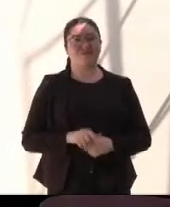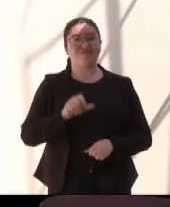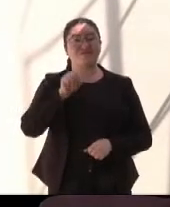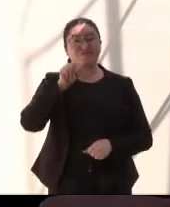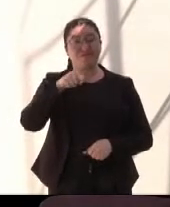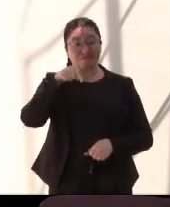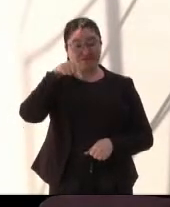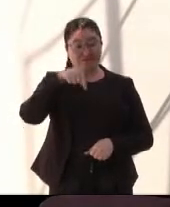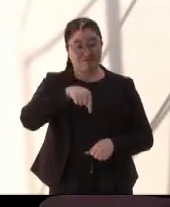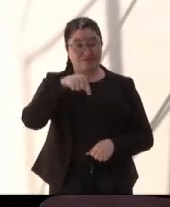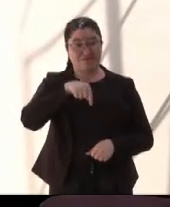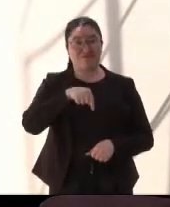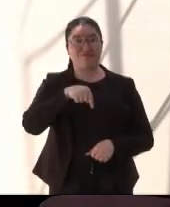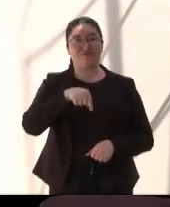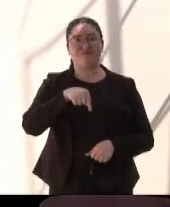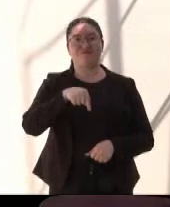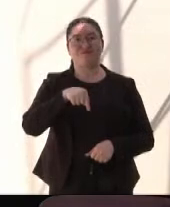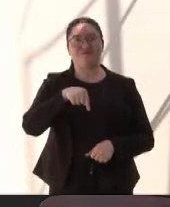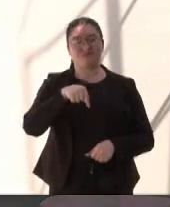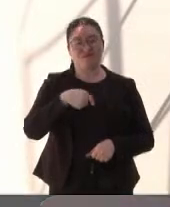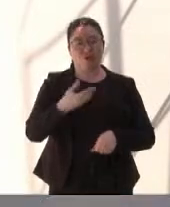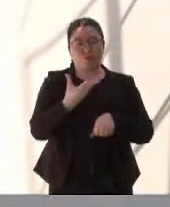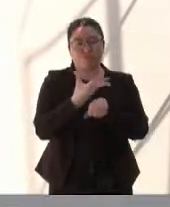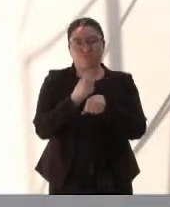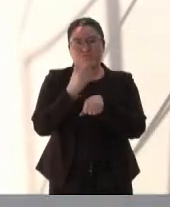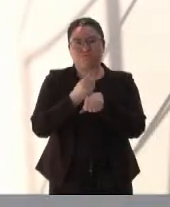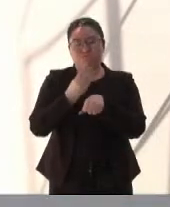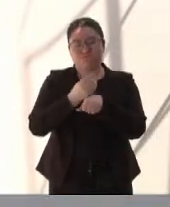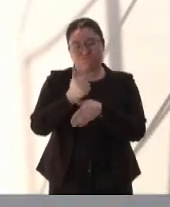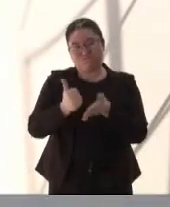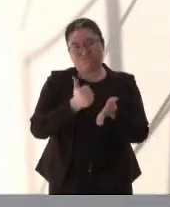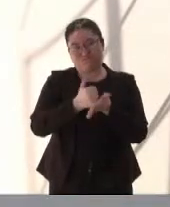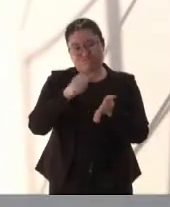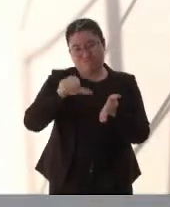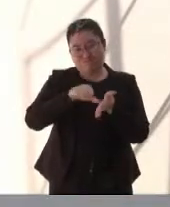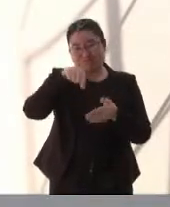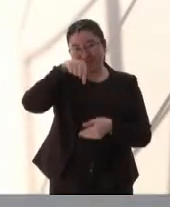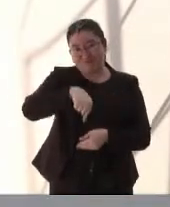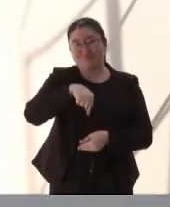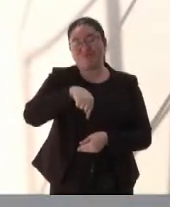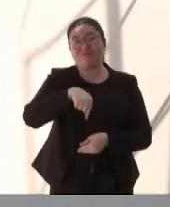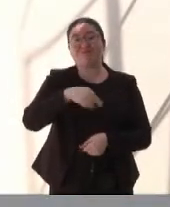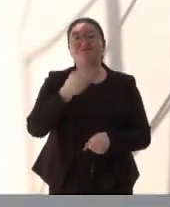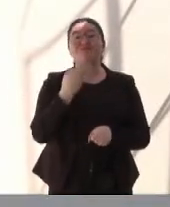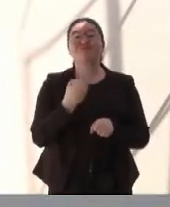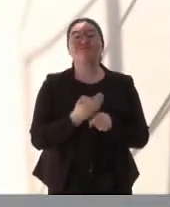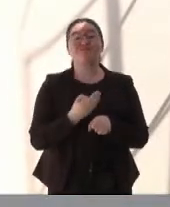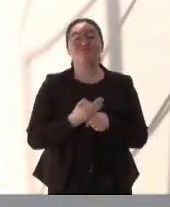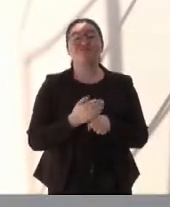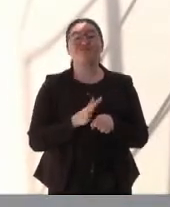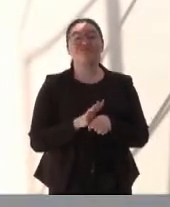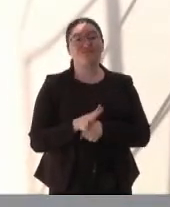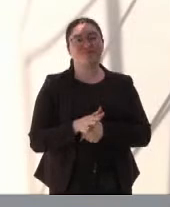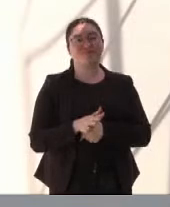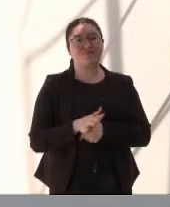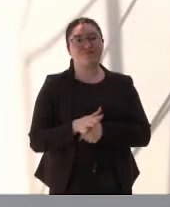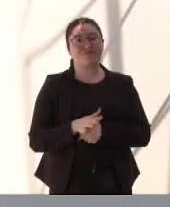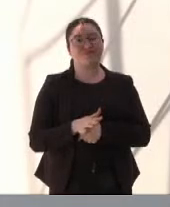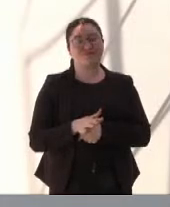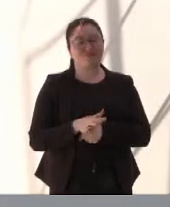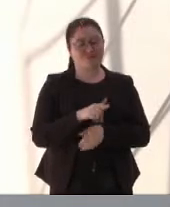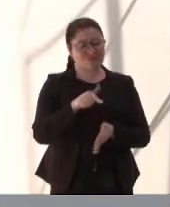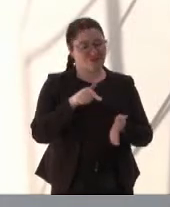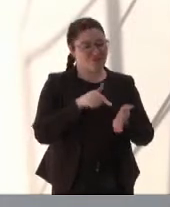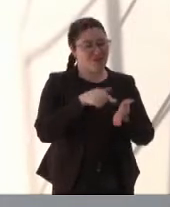estuvieron involucrados en la habilitación de este centro, sobre todo ahora en la operación de este